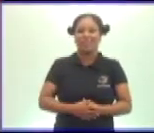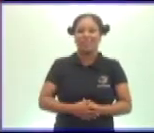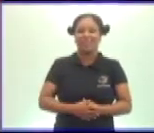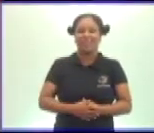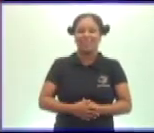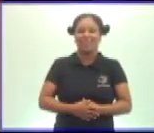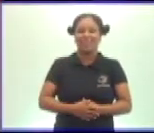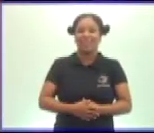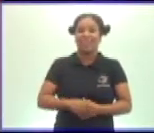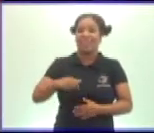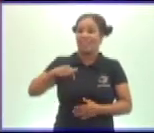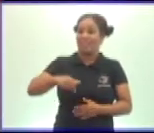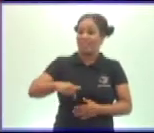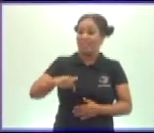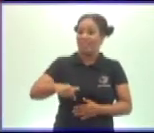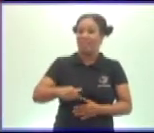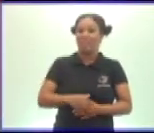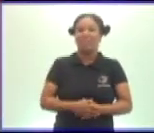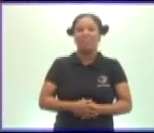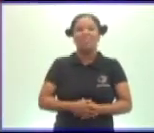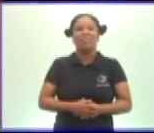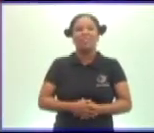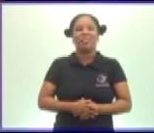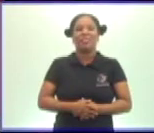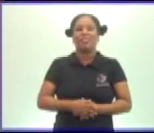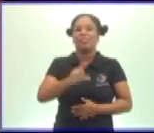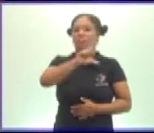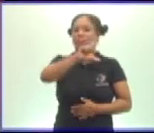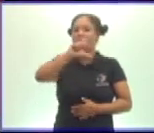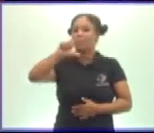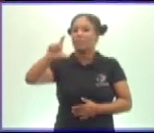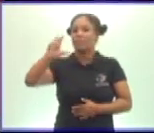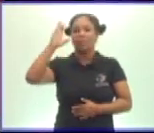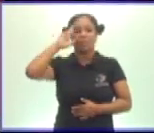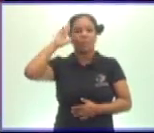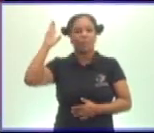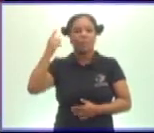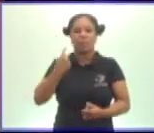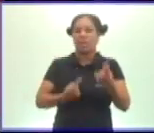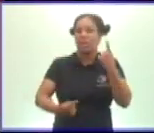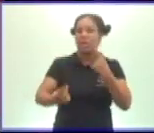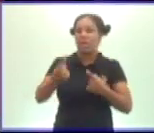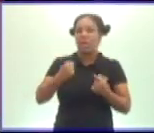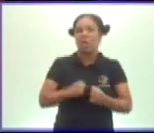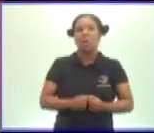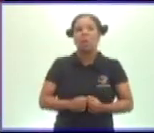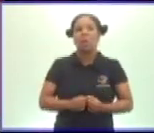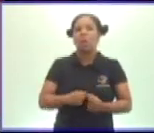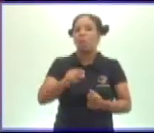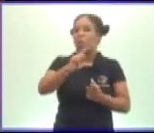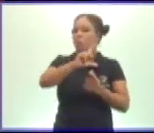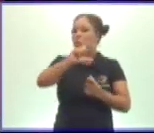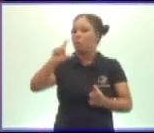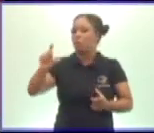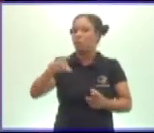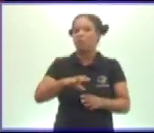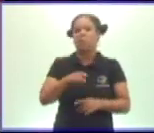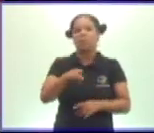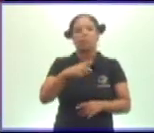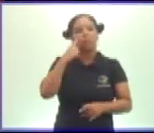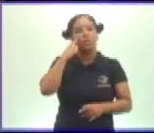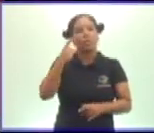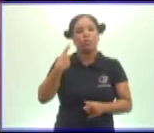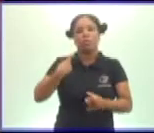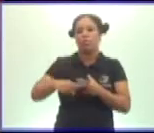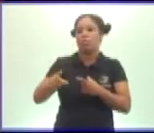A continuación vamos a definir o recordar algunos de los términos que ya ustedes conocen de grados